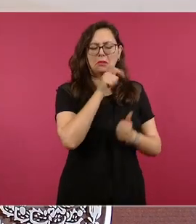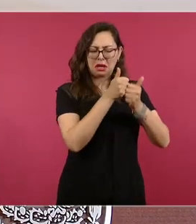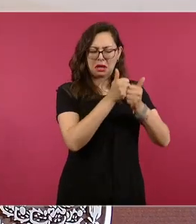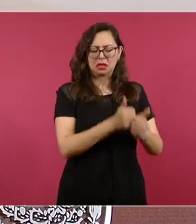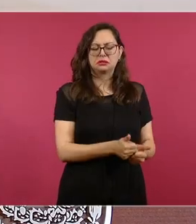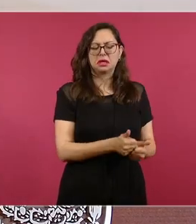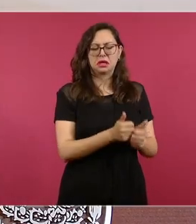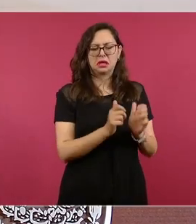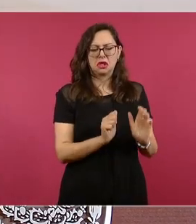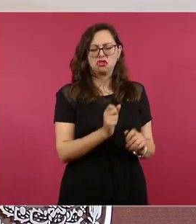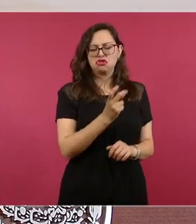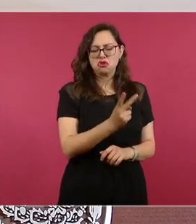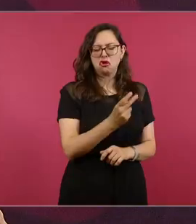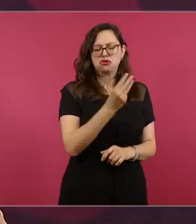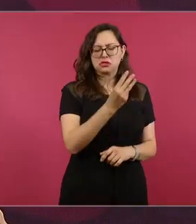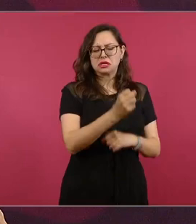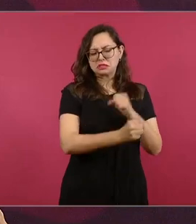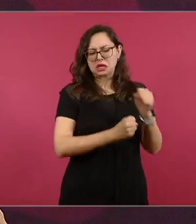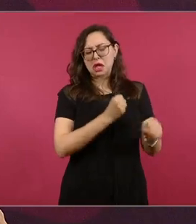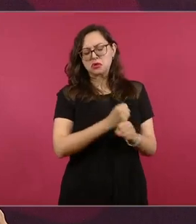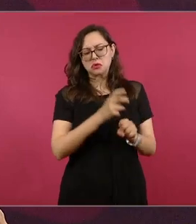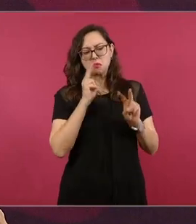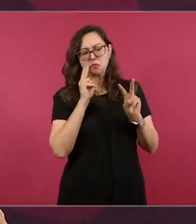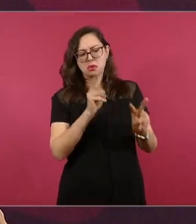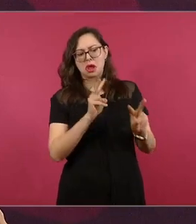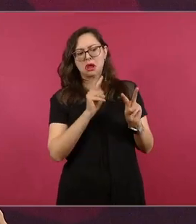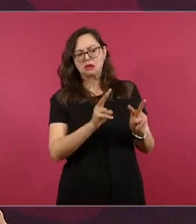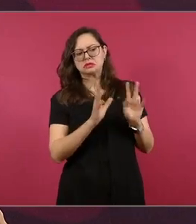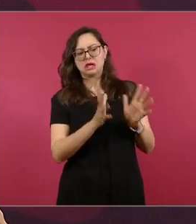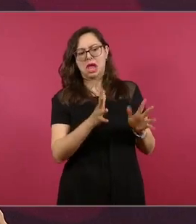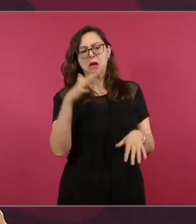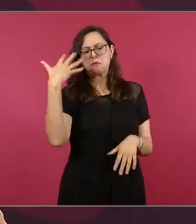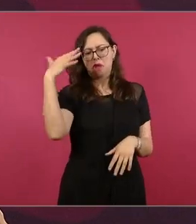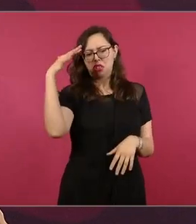tres años más con becas